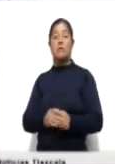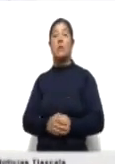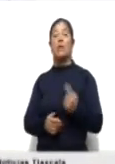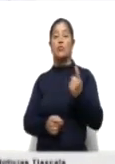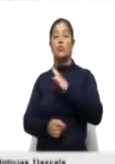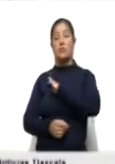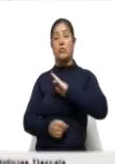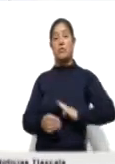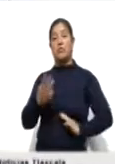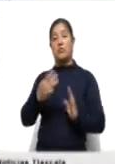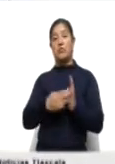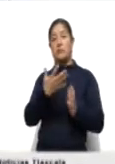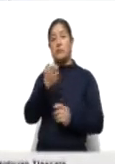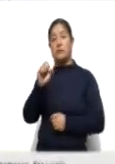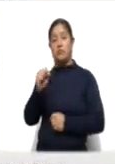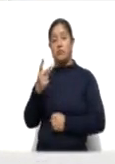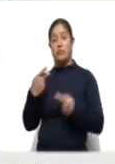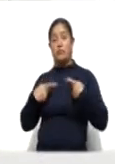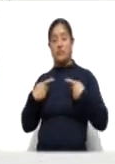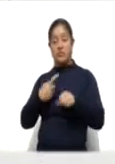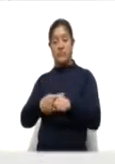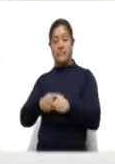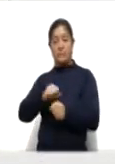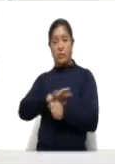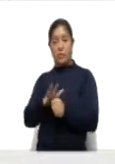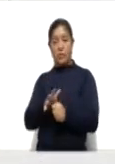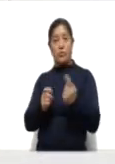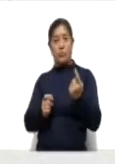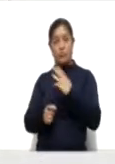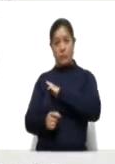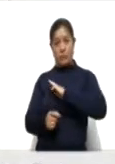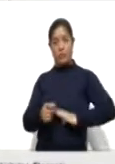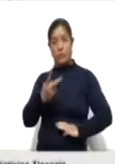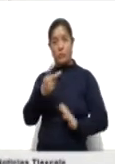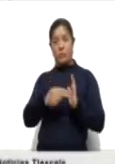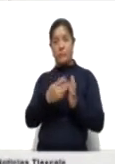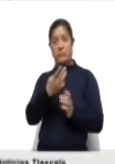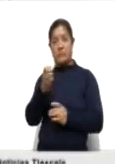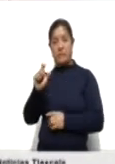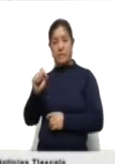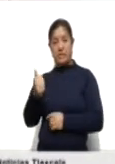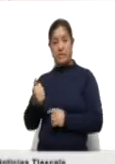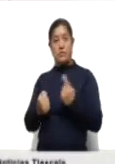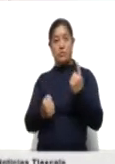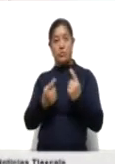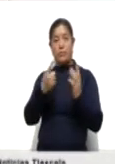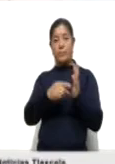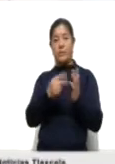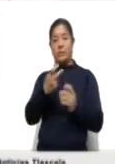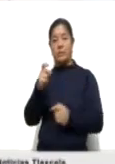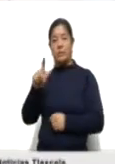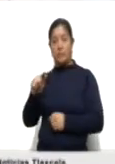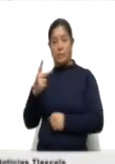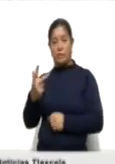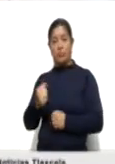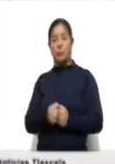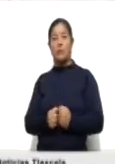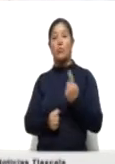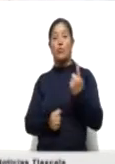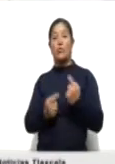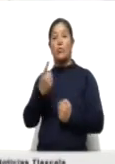Tlaxcala registra 3.562 casos, Apizaco 2.326, Chautempan